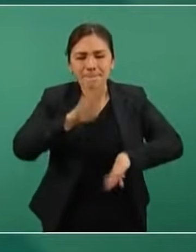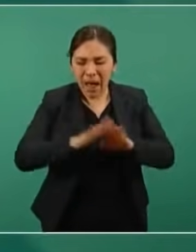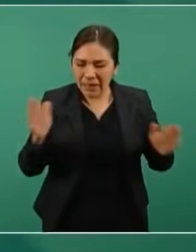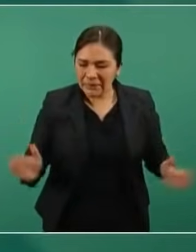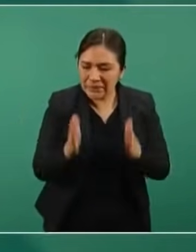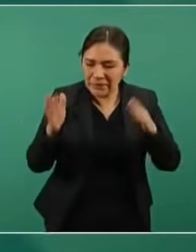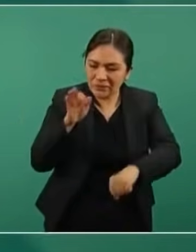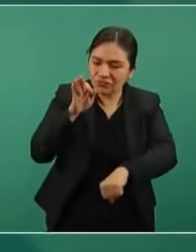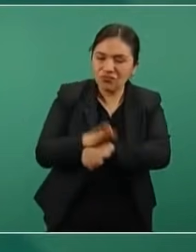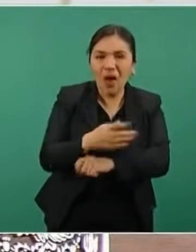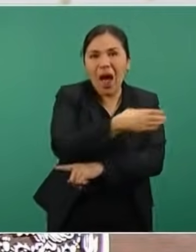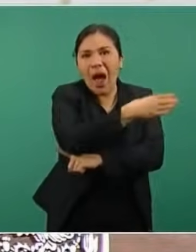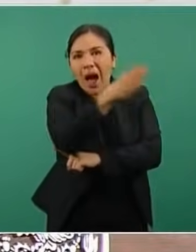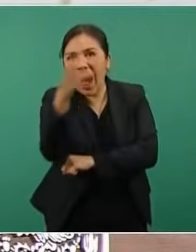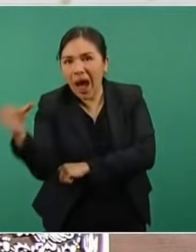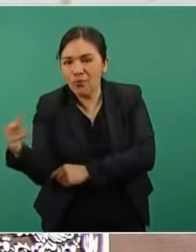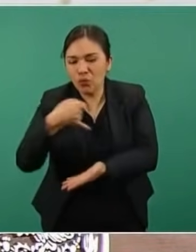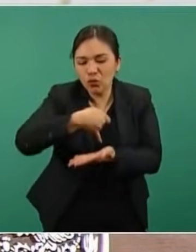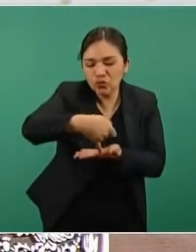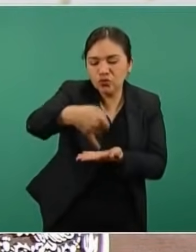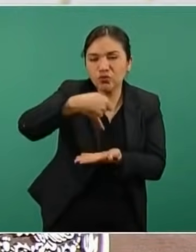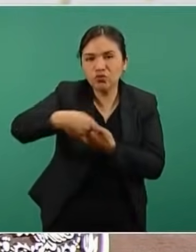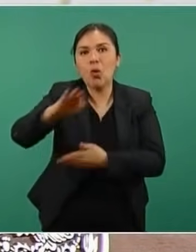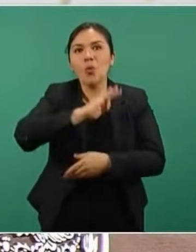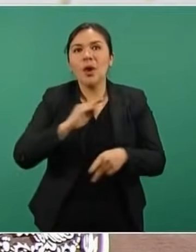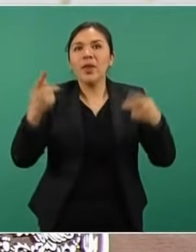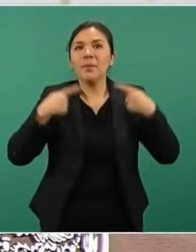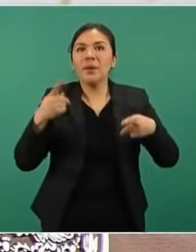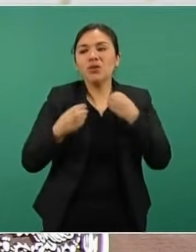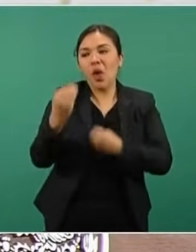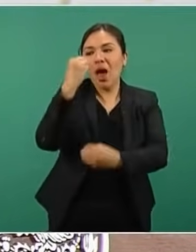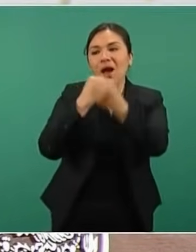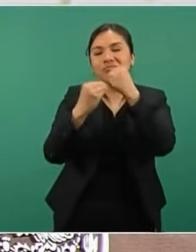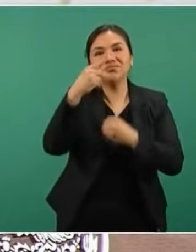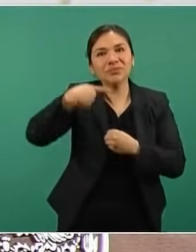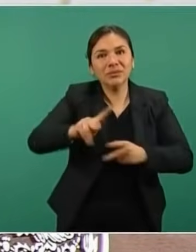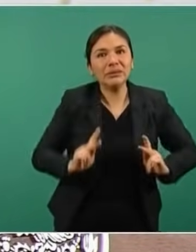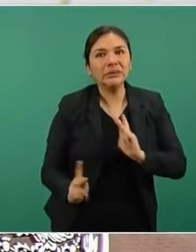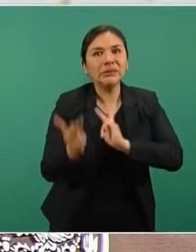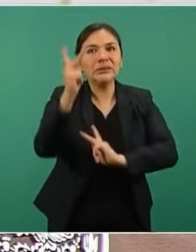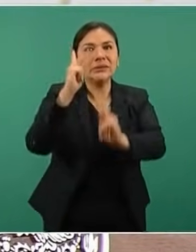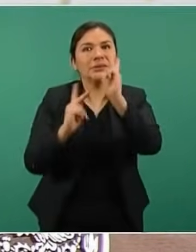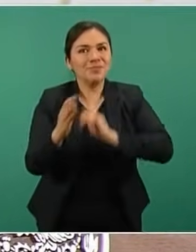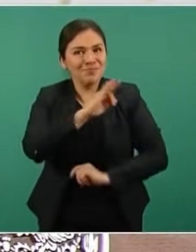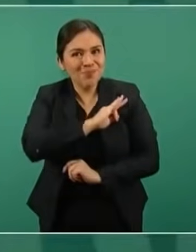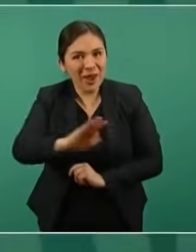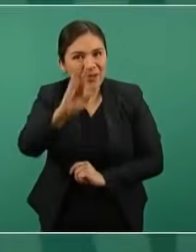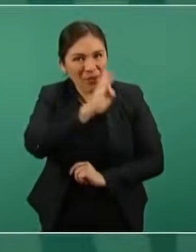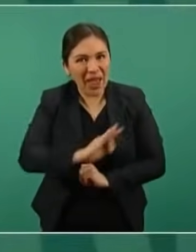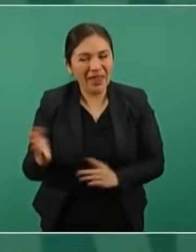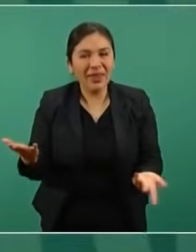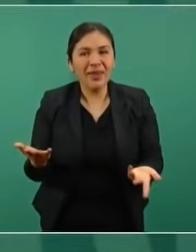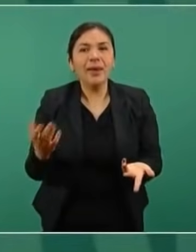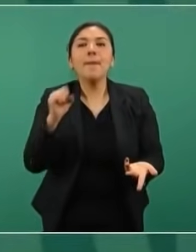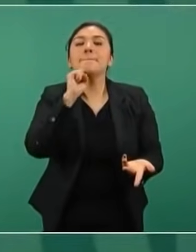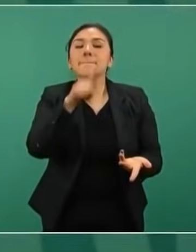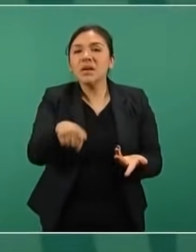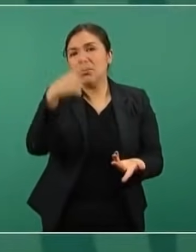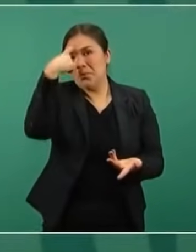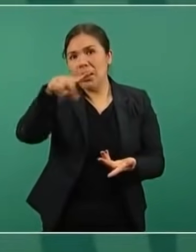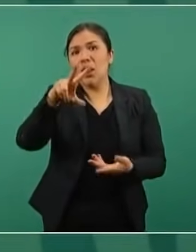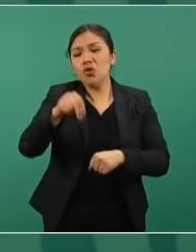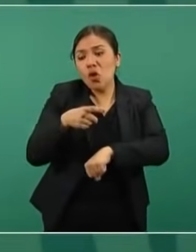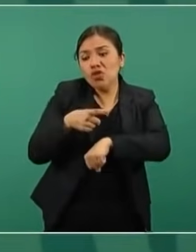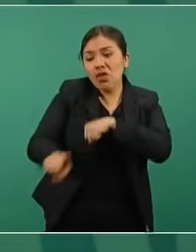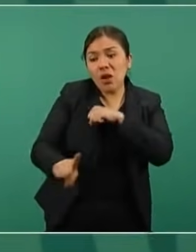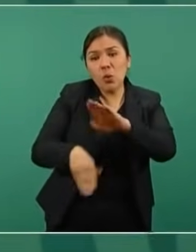el campo, para lograr la autosuficiencia alimentaria y al mismo tiempo para no dañar la